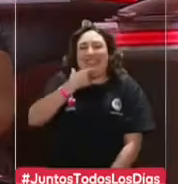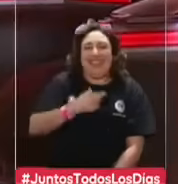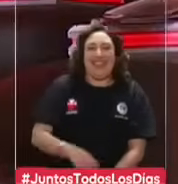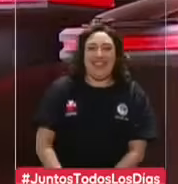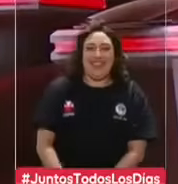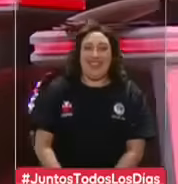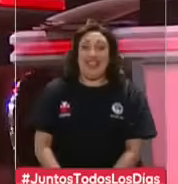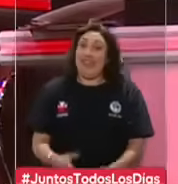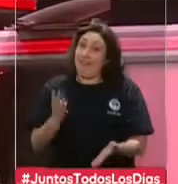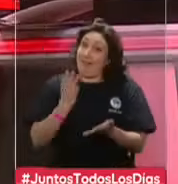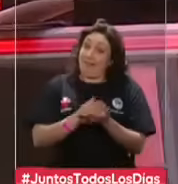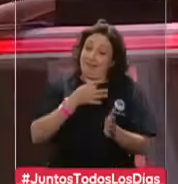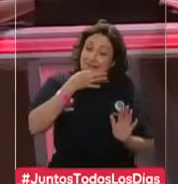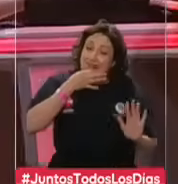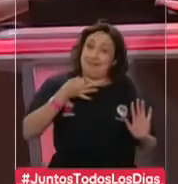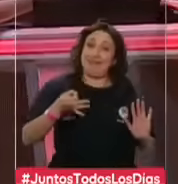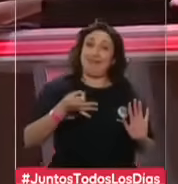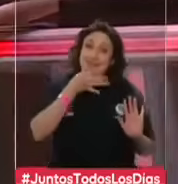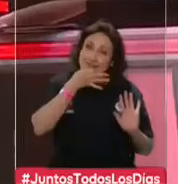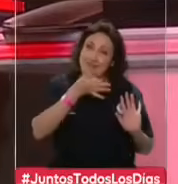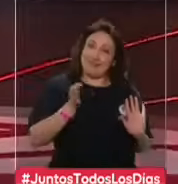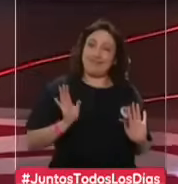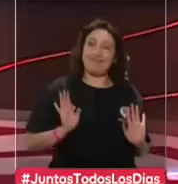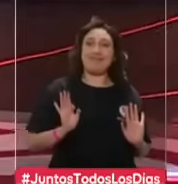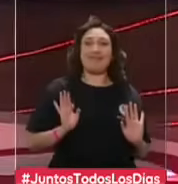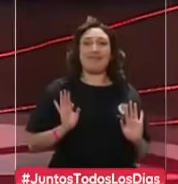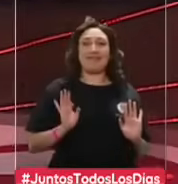No, que hay que decirlo, chiquilla, hay que decirlo.